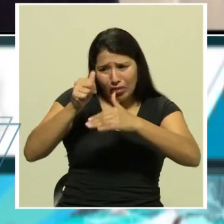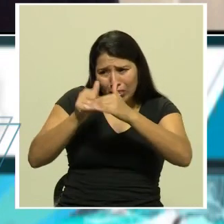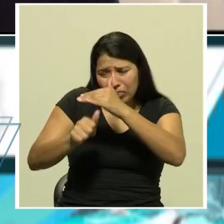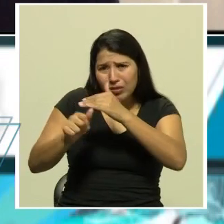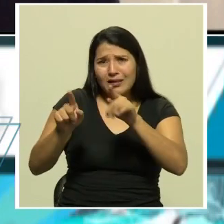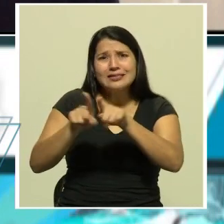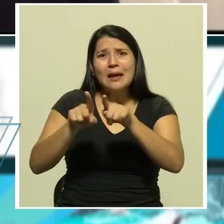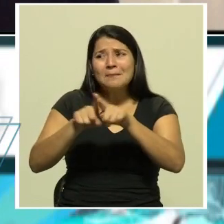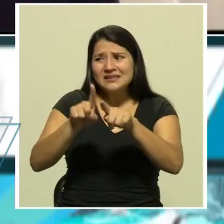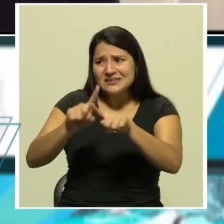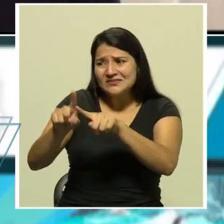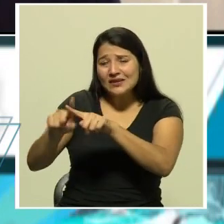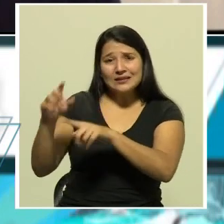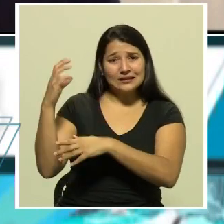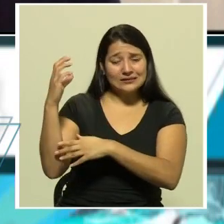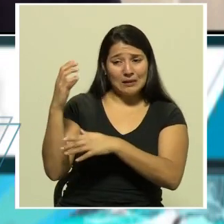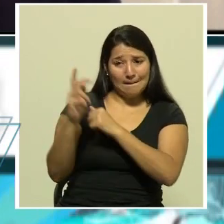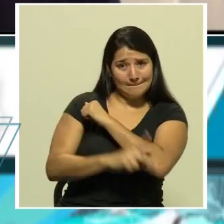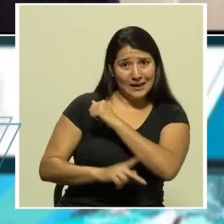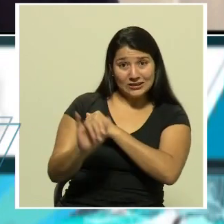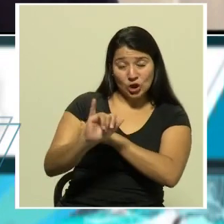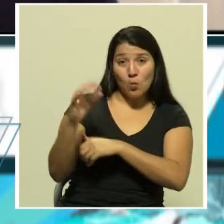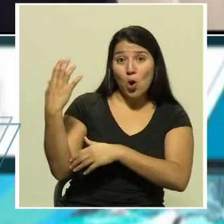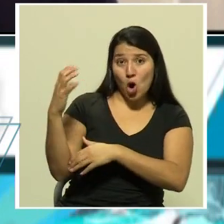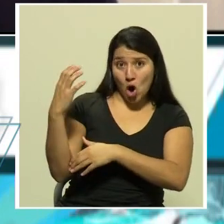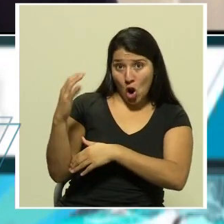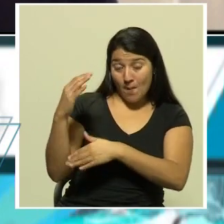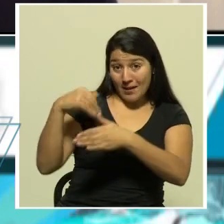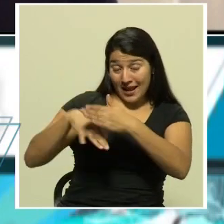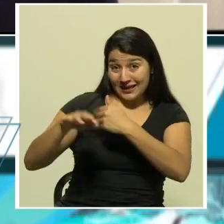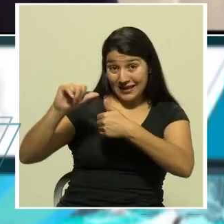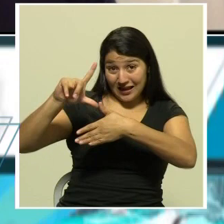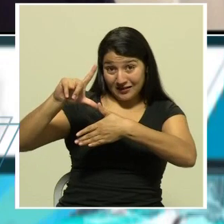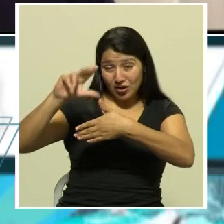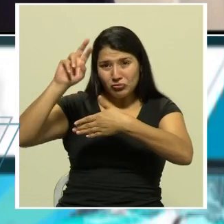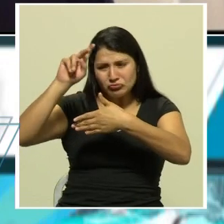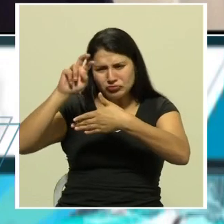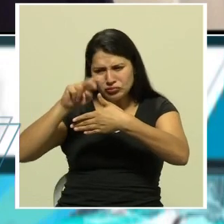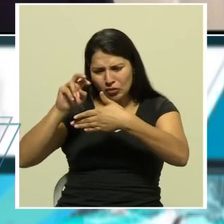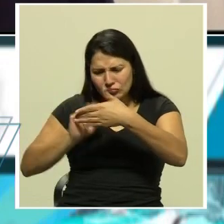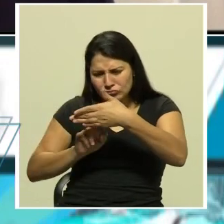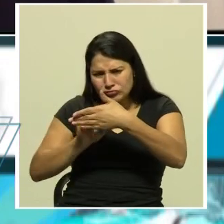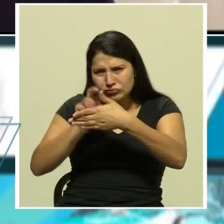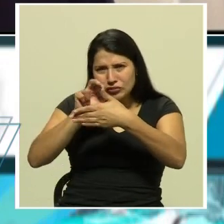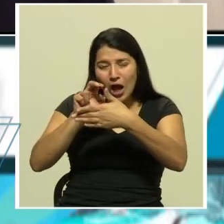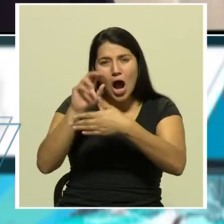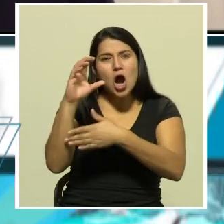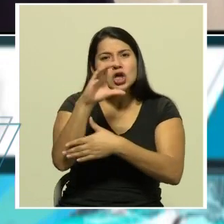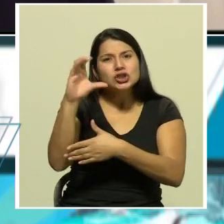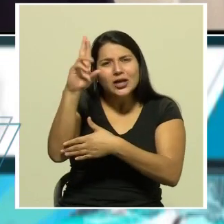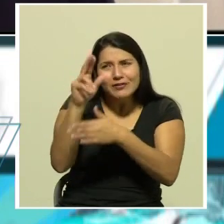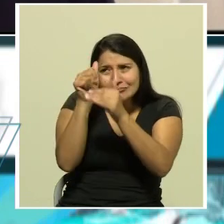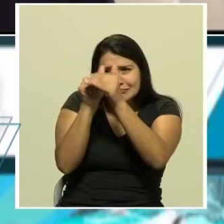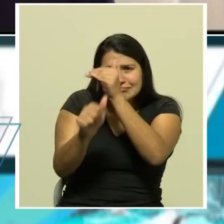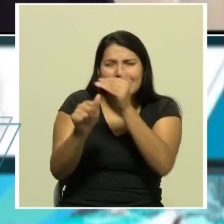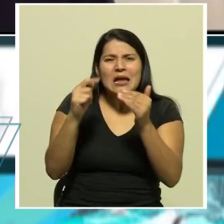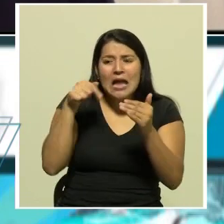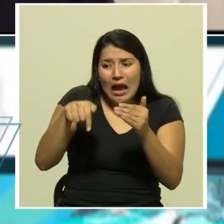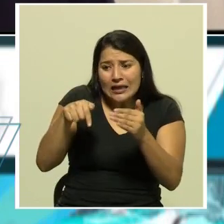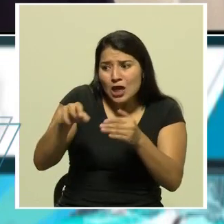de distintos países de Latinoamérica, y aquí encontraron un espacio para investigar, para trabajar, para hacer